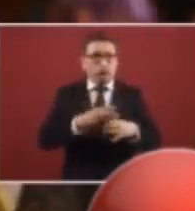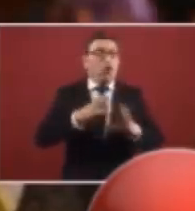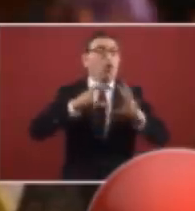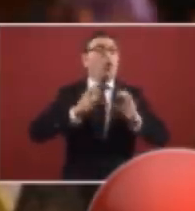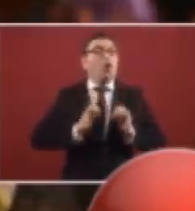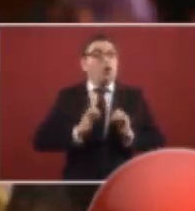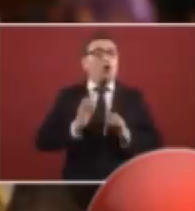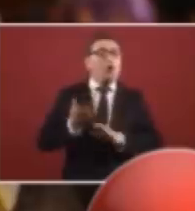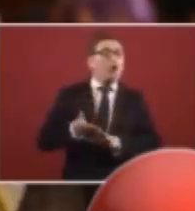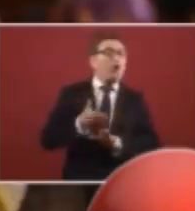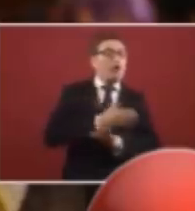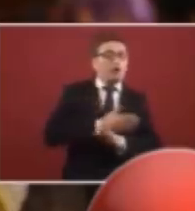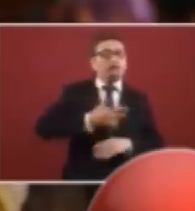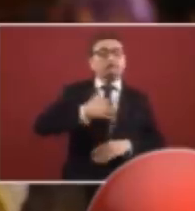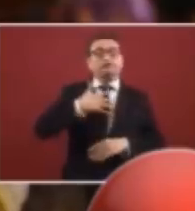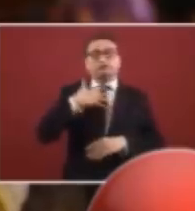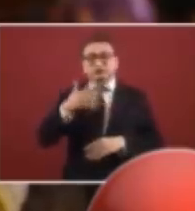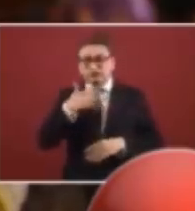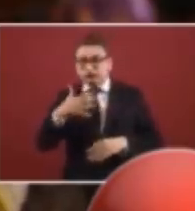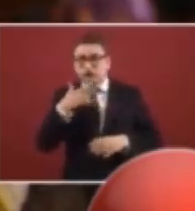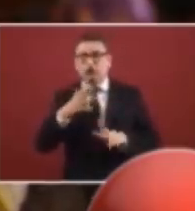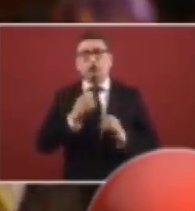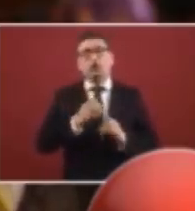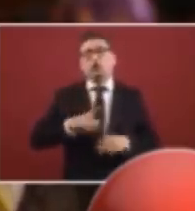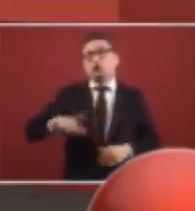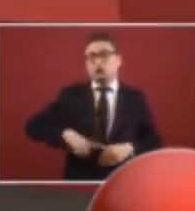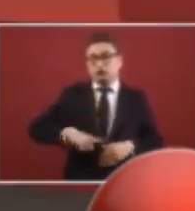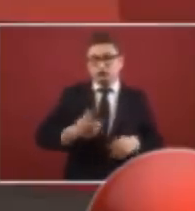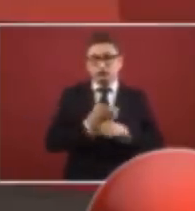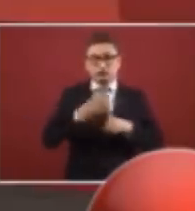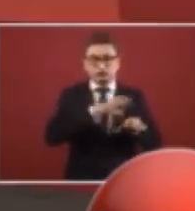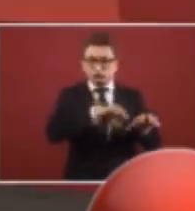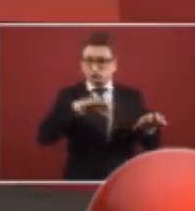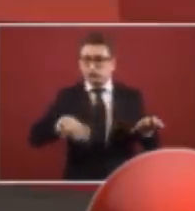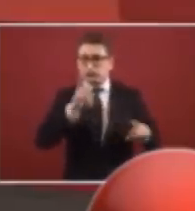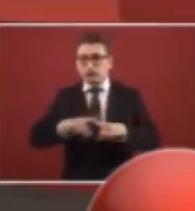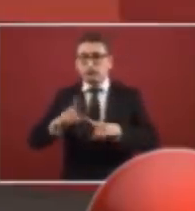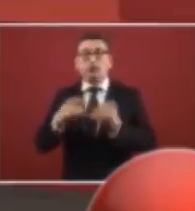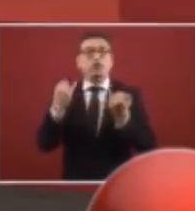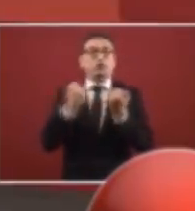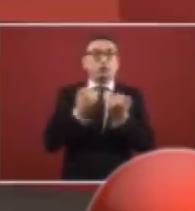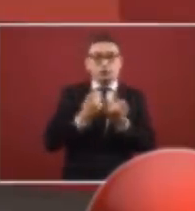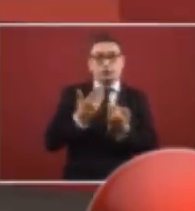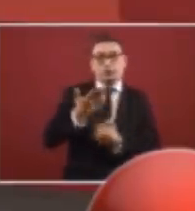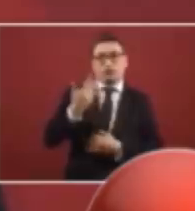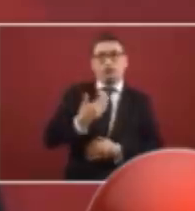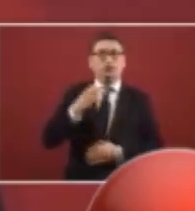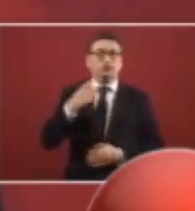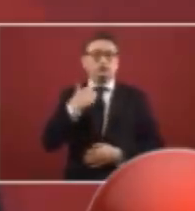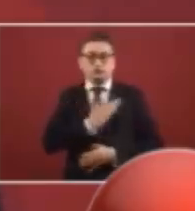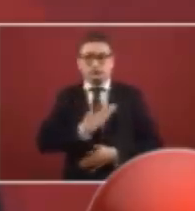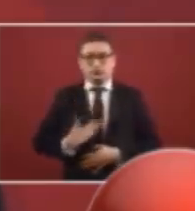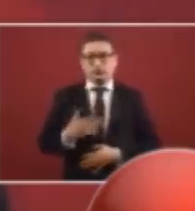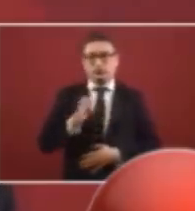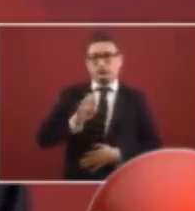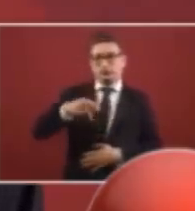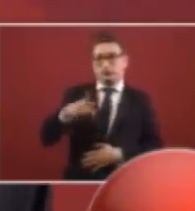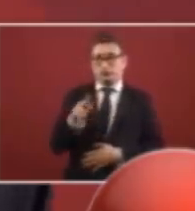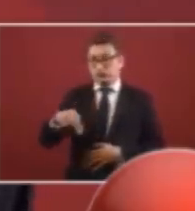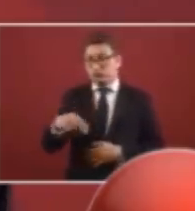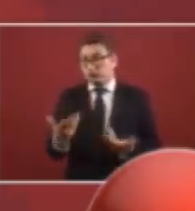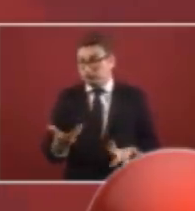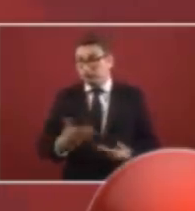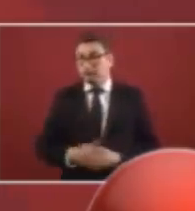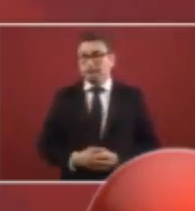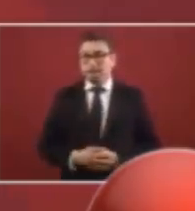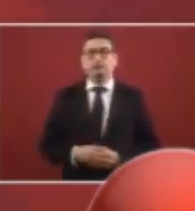los gobiernos estatales y también en el gobierno federal de Enrique Peña Nieto, presidente? Muchas gracias. Sí,